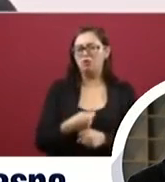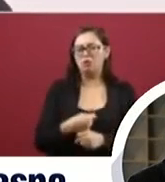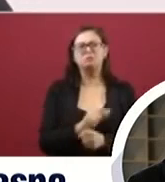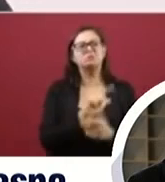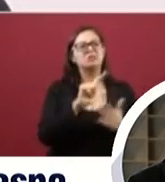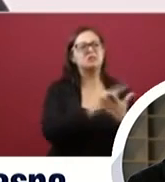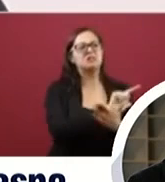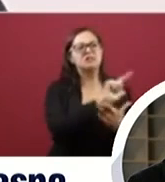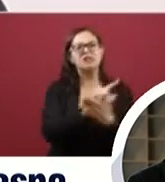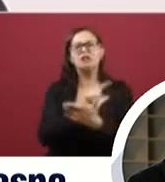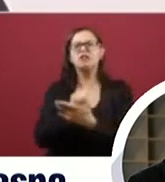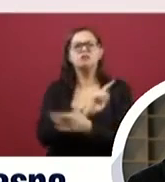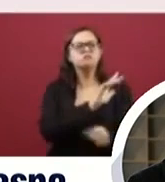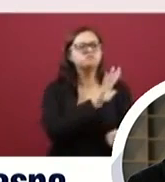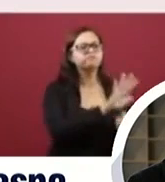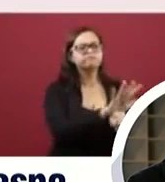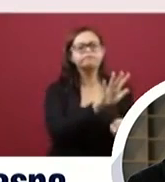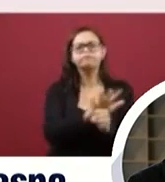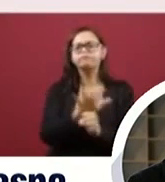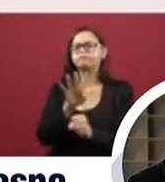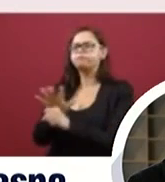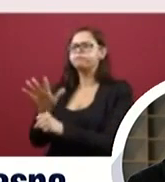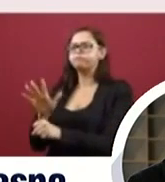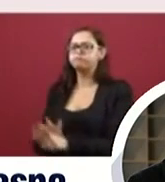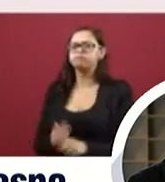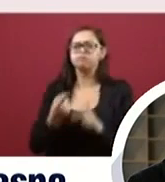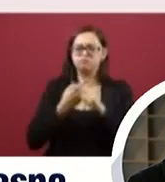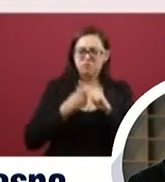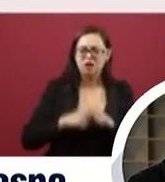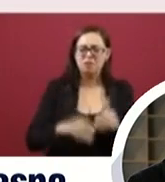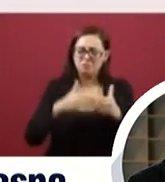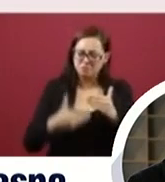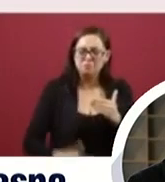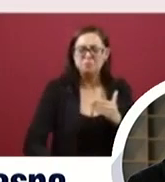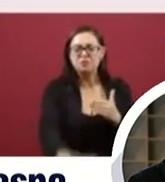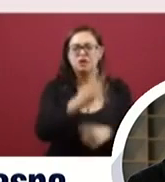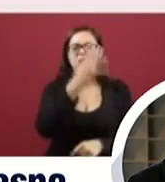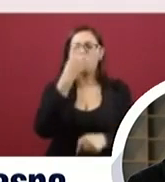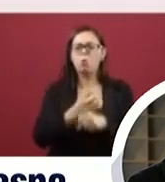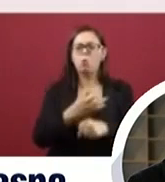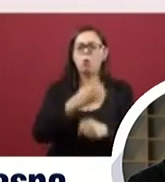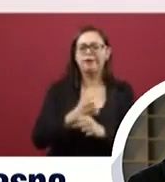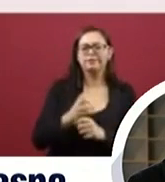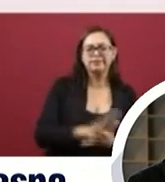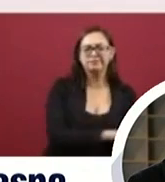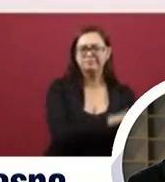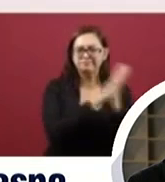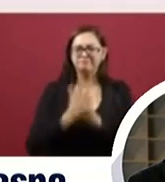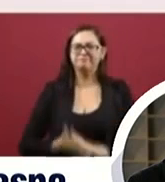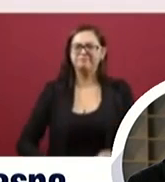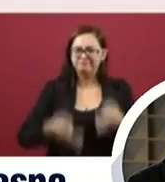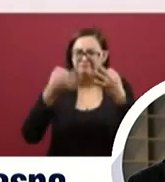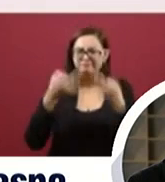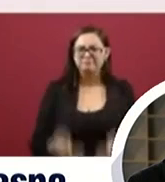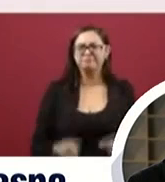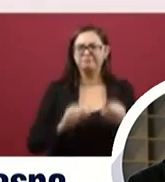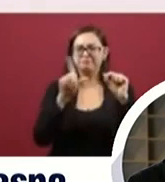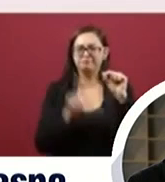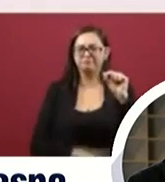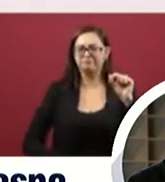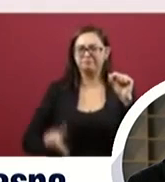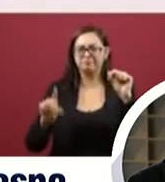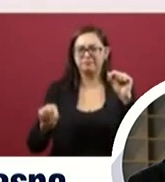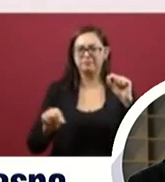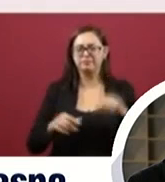la purga que está haciendo en diferentes áreas del gobierno federal, distintas instituciones, pues a